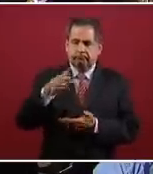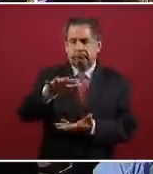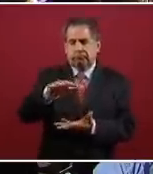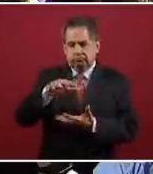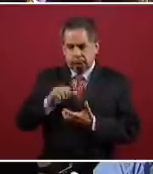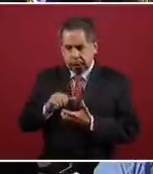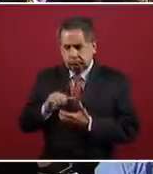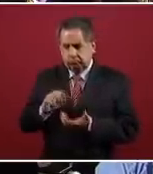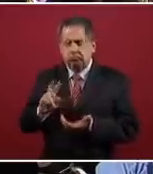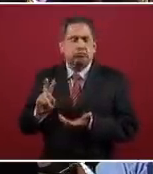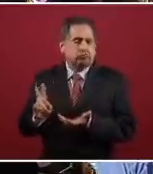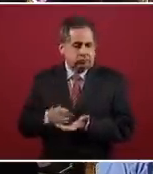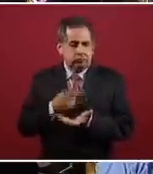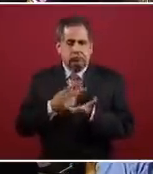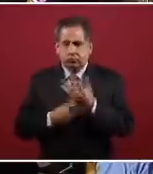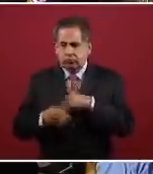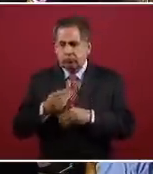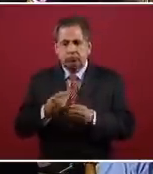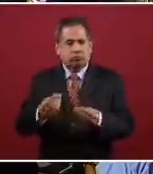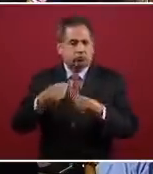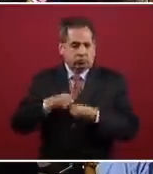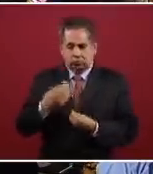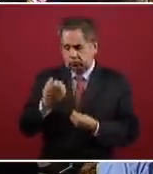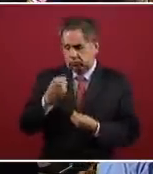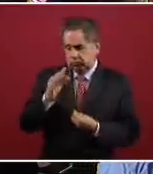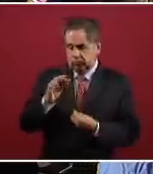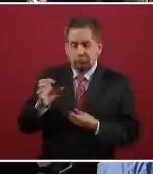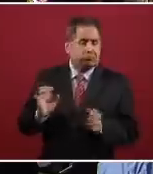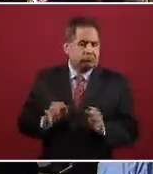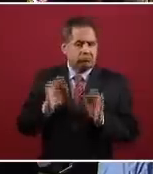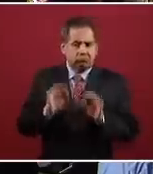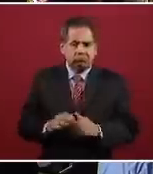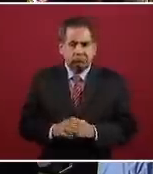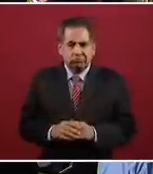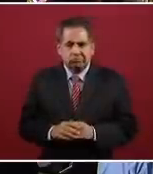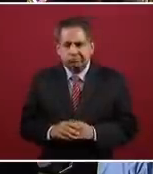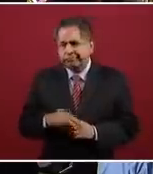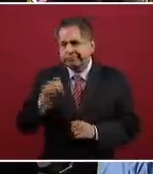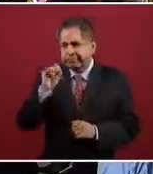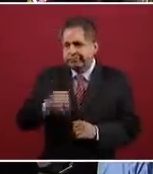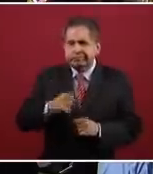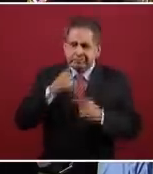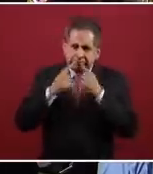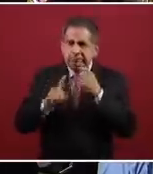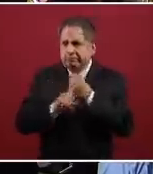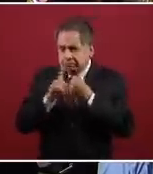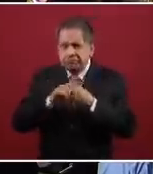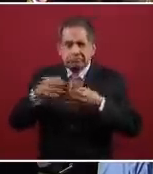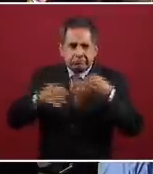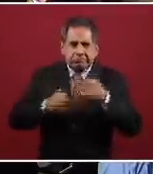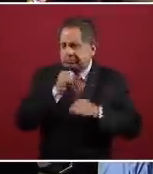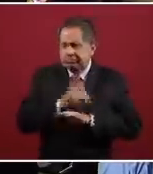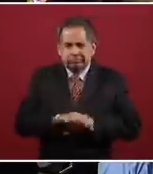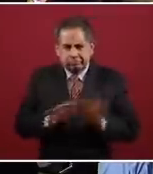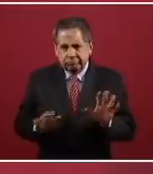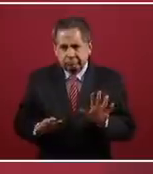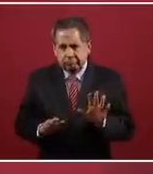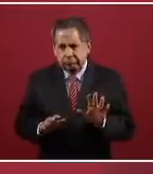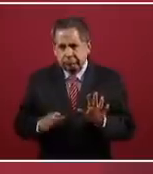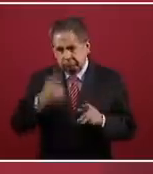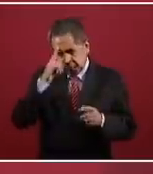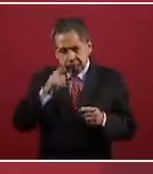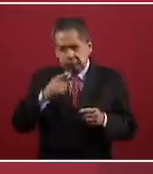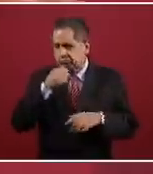fue restituido a la CFE sin entrar en una discusión. Si nosotros planteábamos que eran pagos